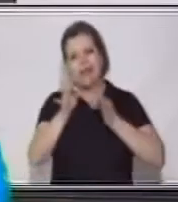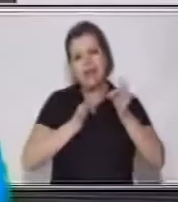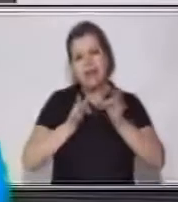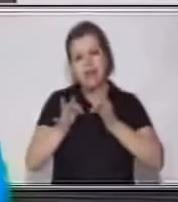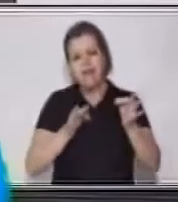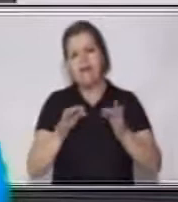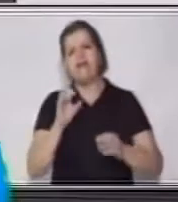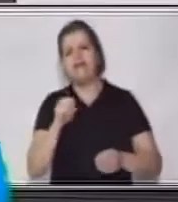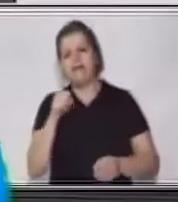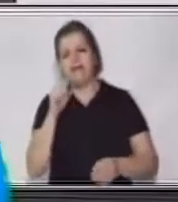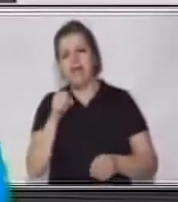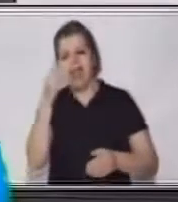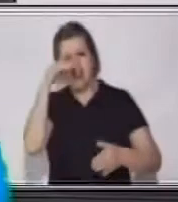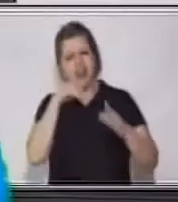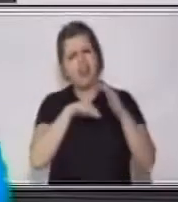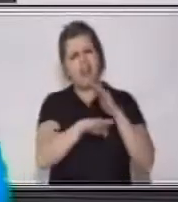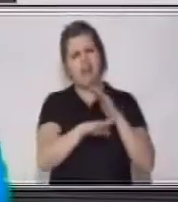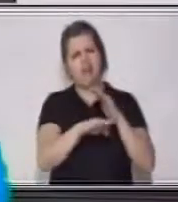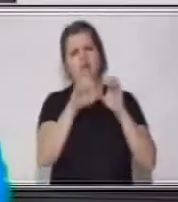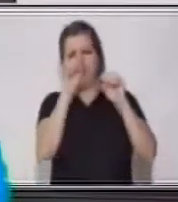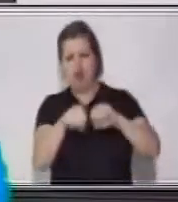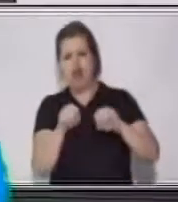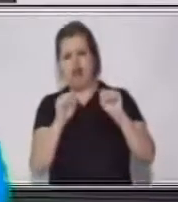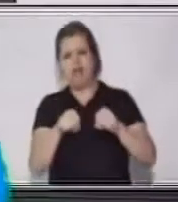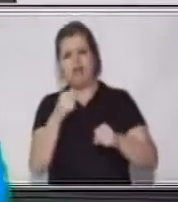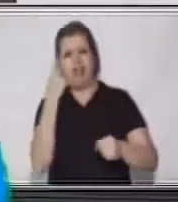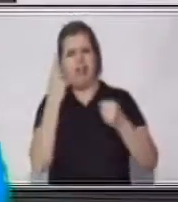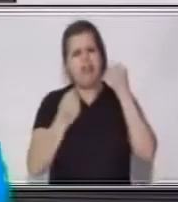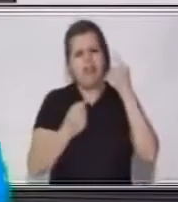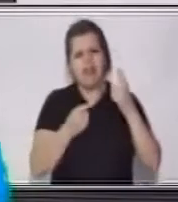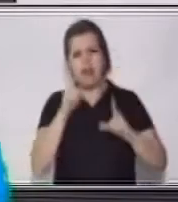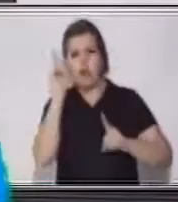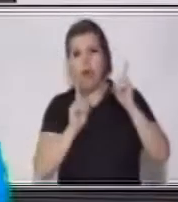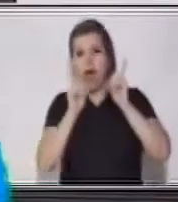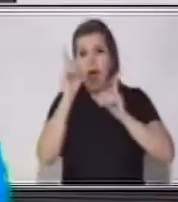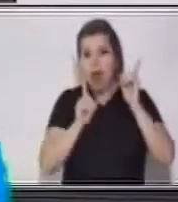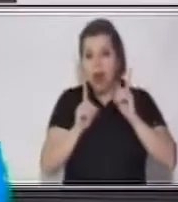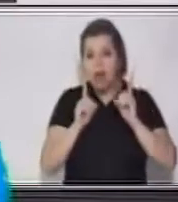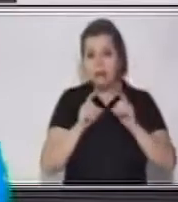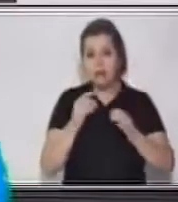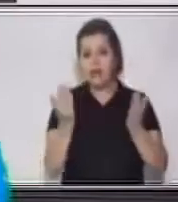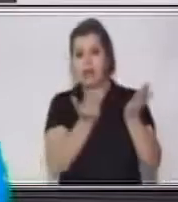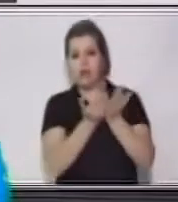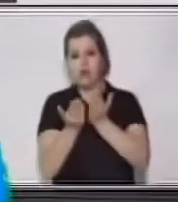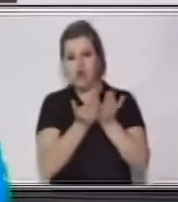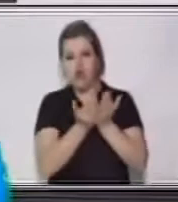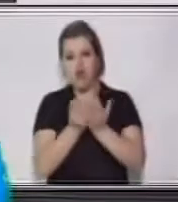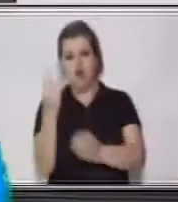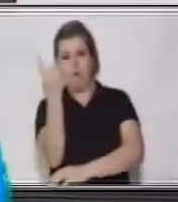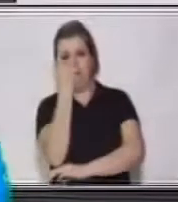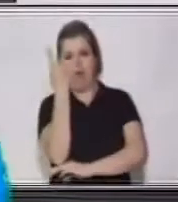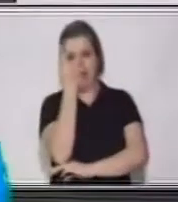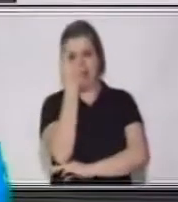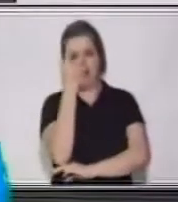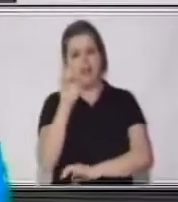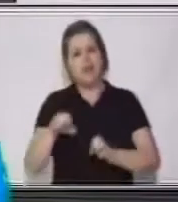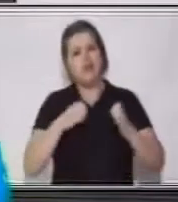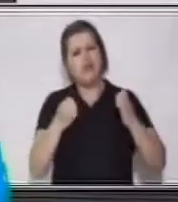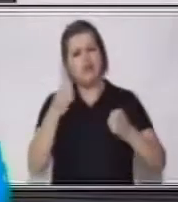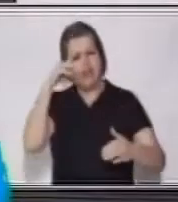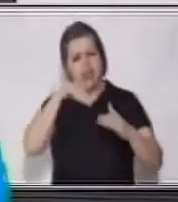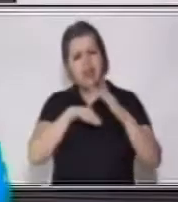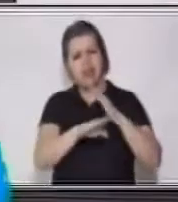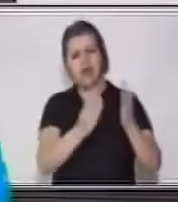Dentro de ellas nosotros vamos a poder identificar cuál es su estudio principal. Entonces, dentro de este